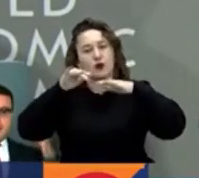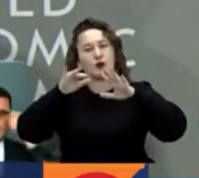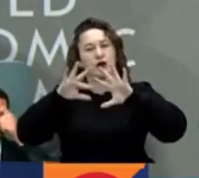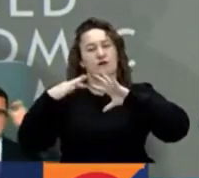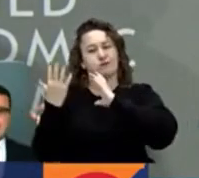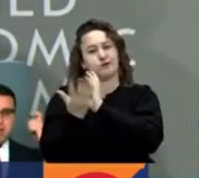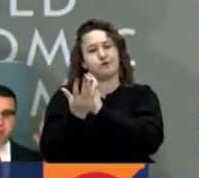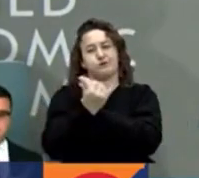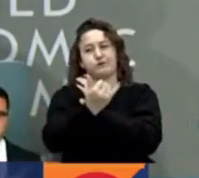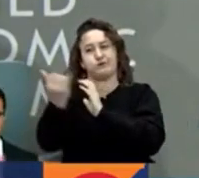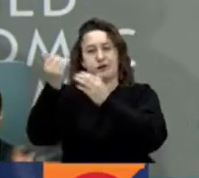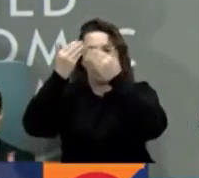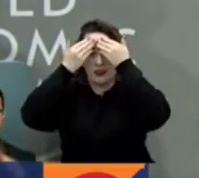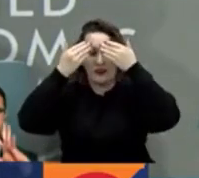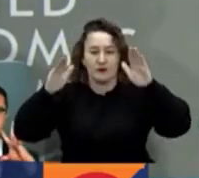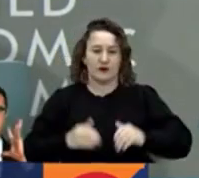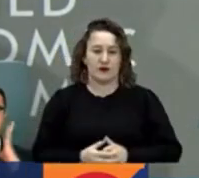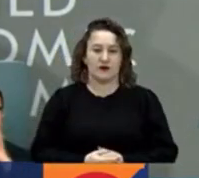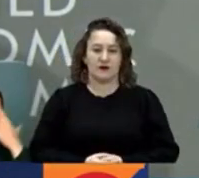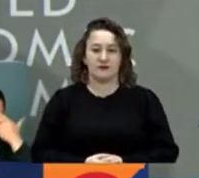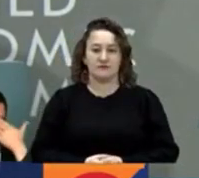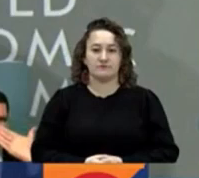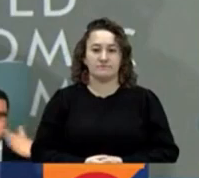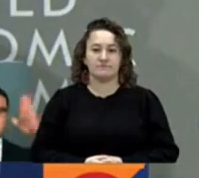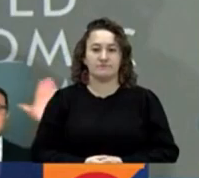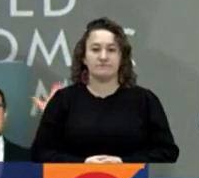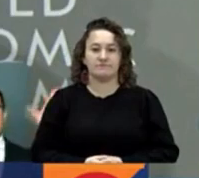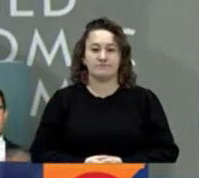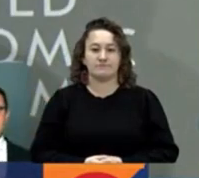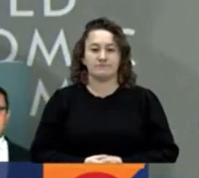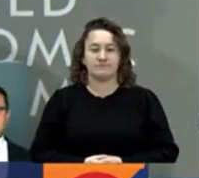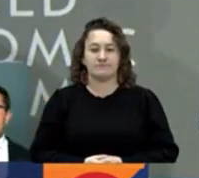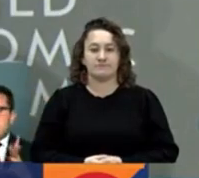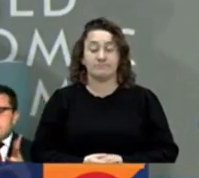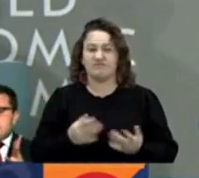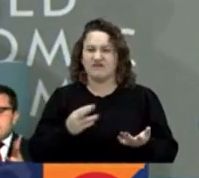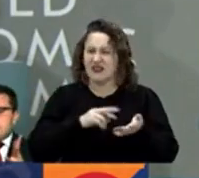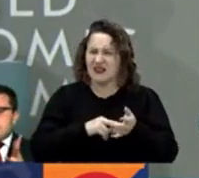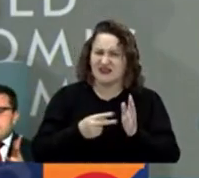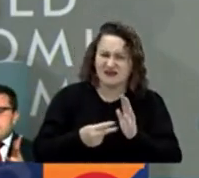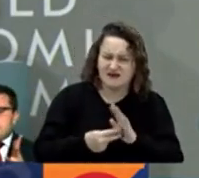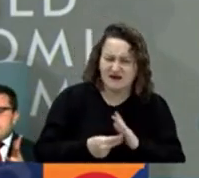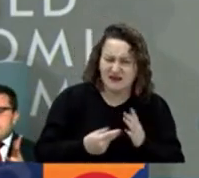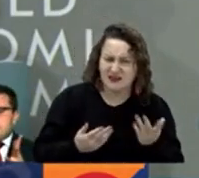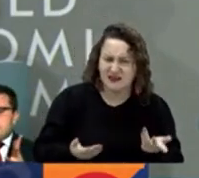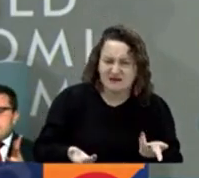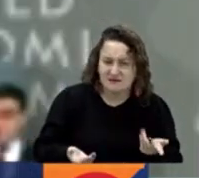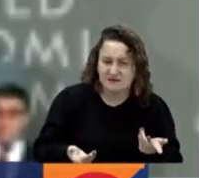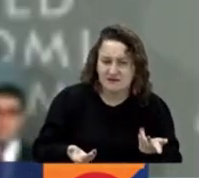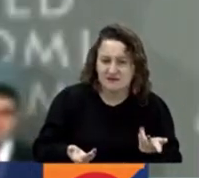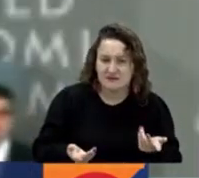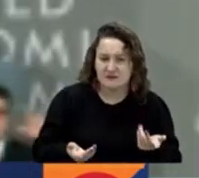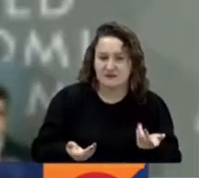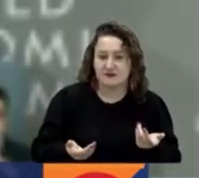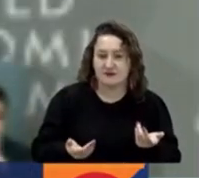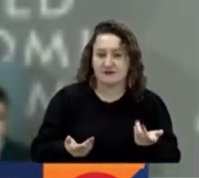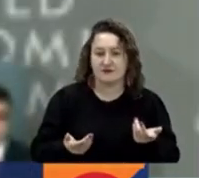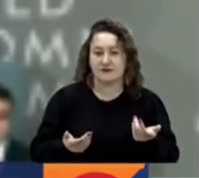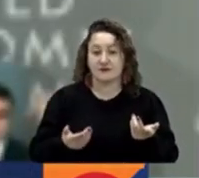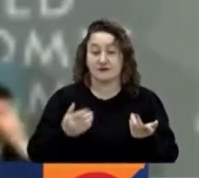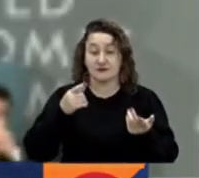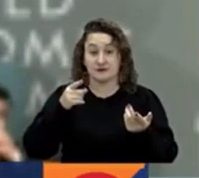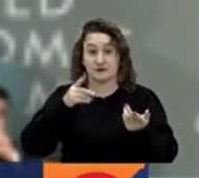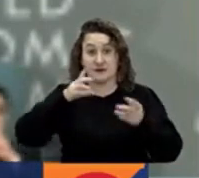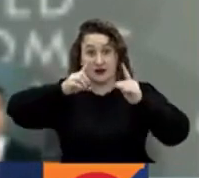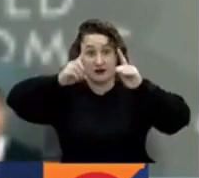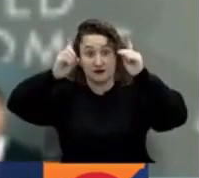global y democrática. Esto implica que las COP tengan en sus